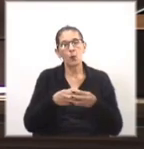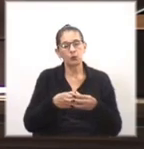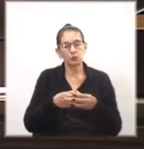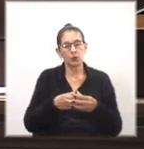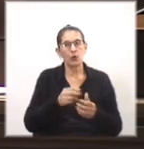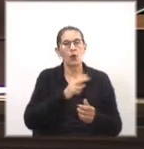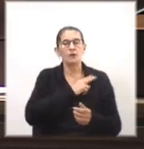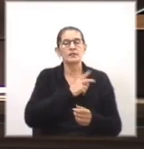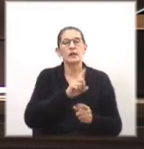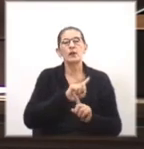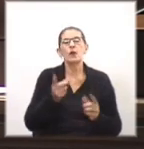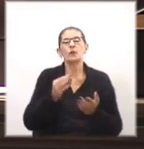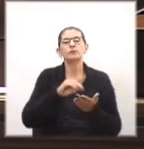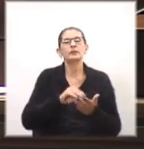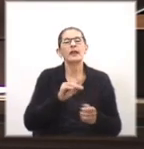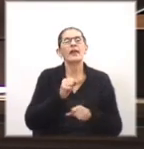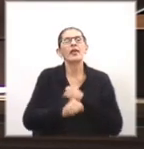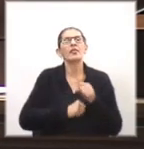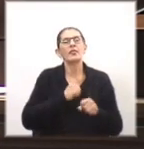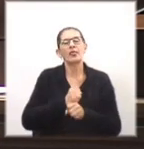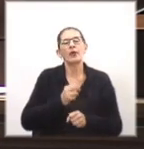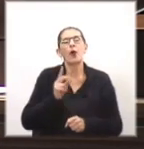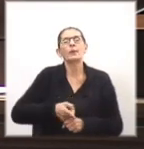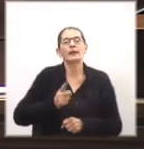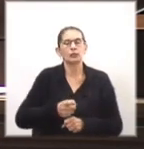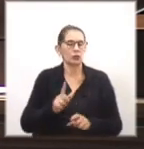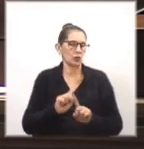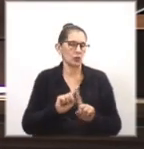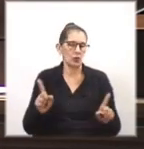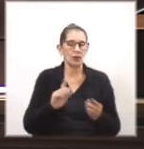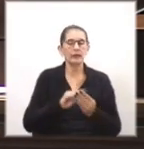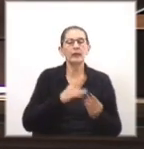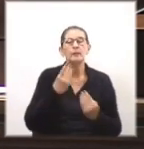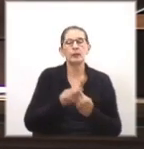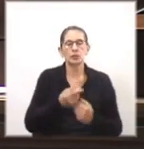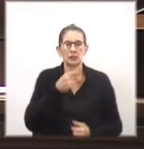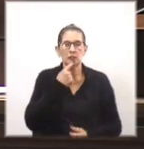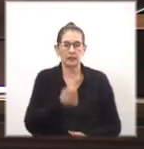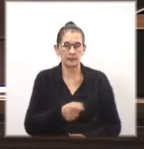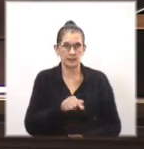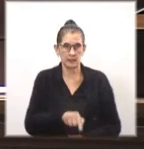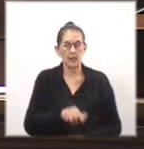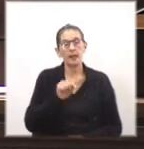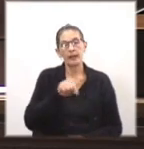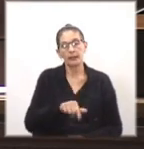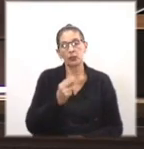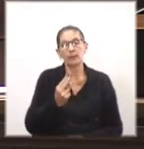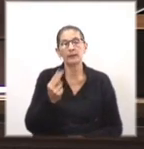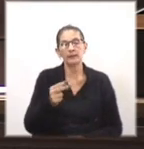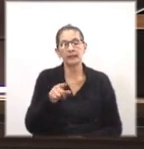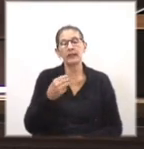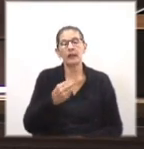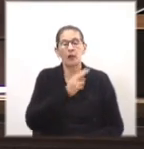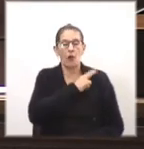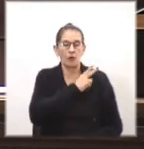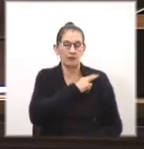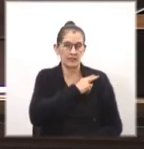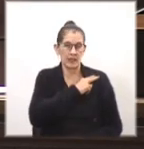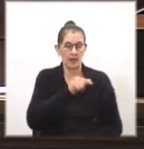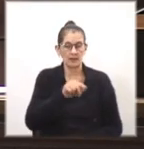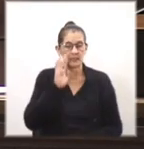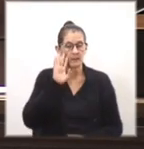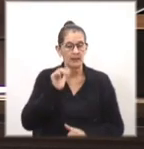se les apliquen las edades de retiro obligatorio que el propio proyecto establece. Esto permitirá que los oficiales militares